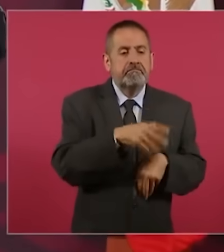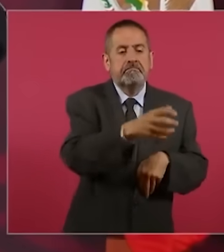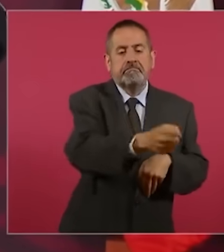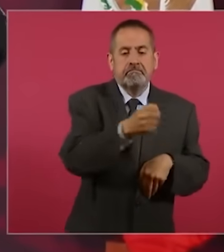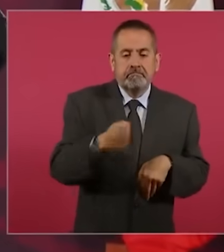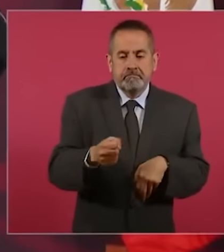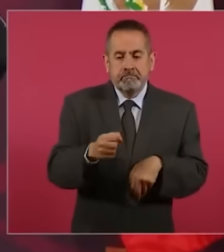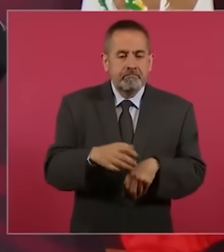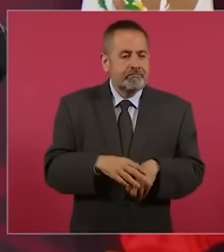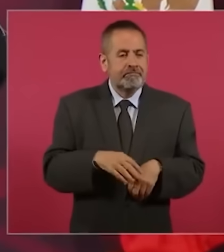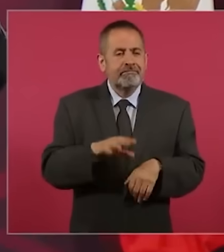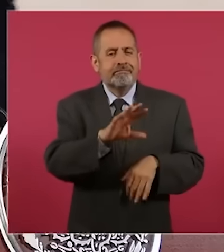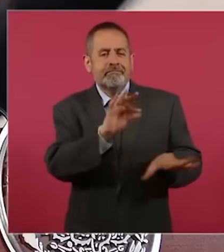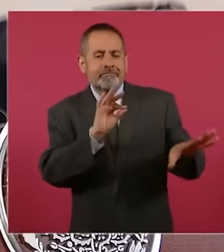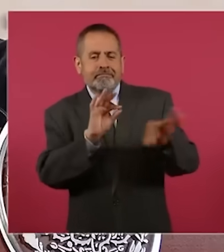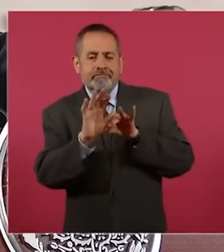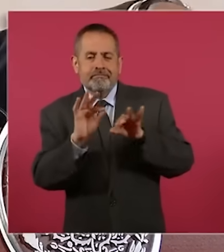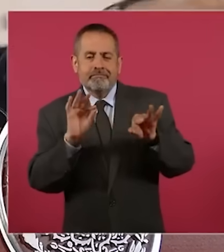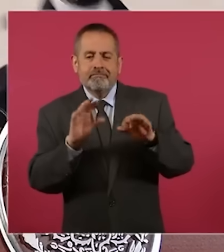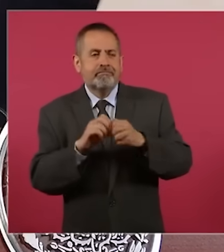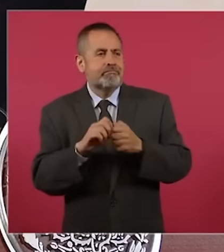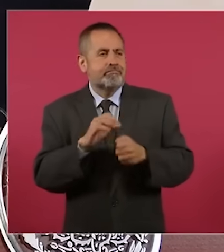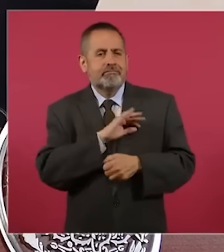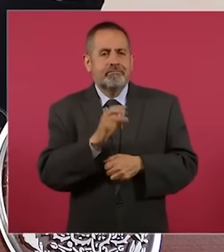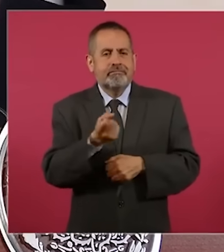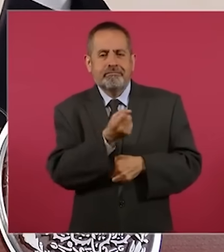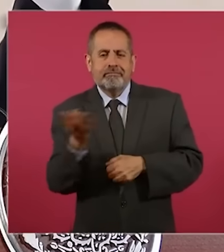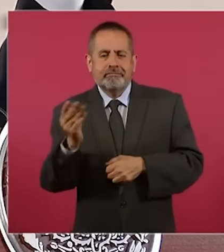eligieron ahí como 10